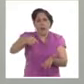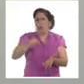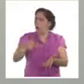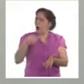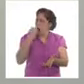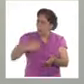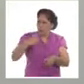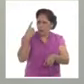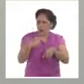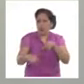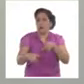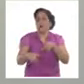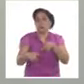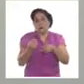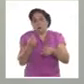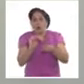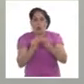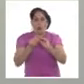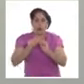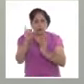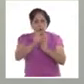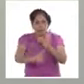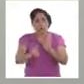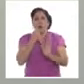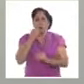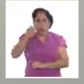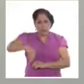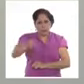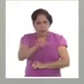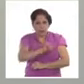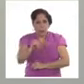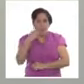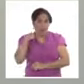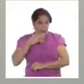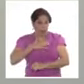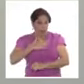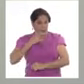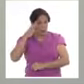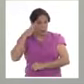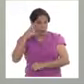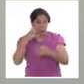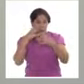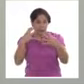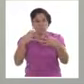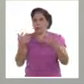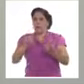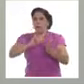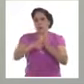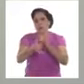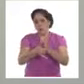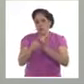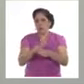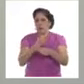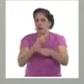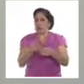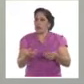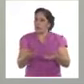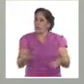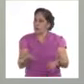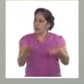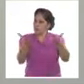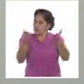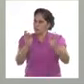un desafío. Por eso yo creo que todas las experiencias, los proyectos que pudieran desarrollarse, los incentivos que pudieran de alguna